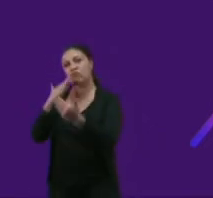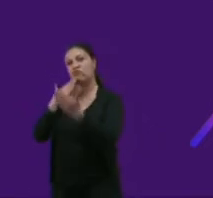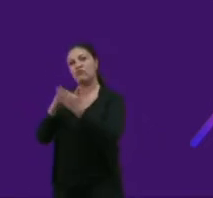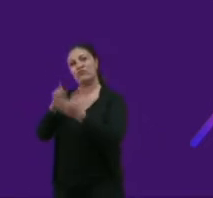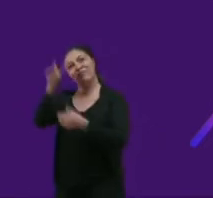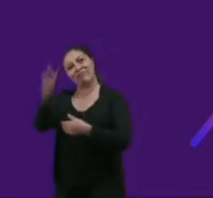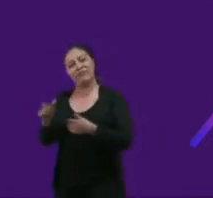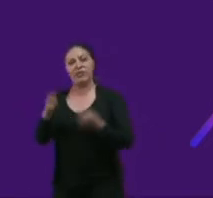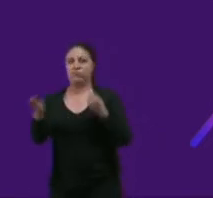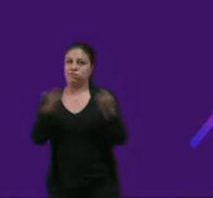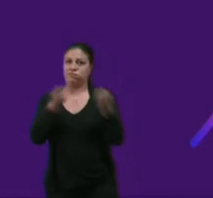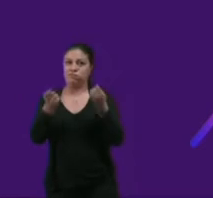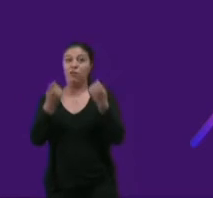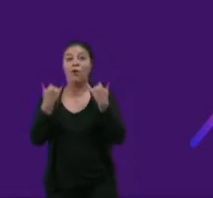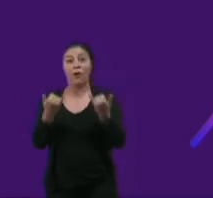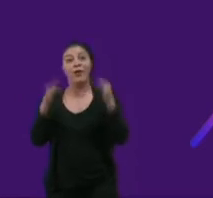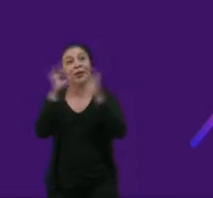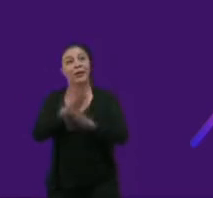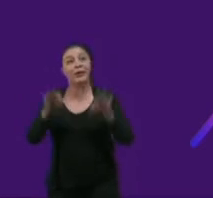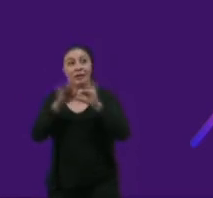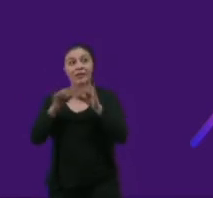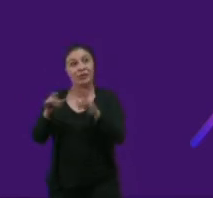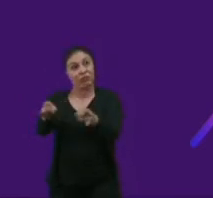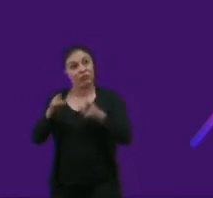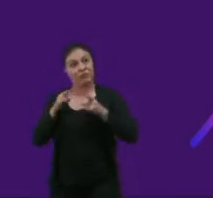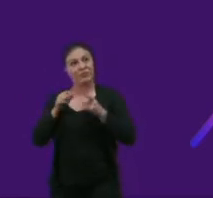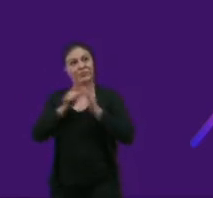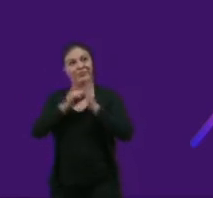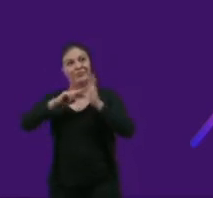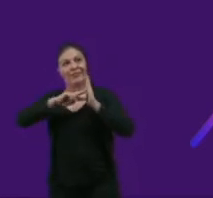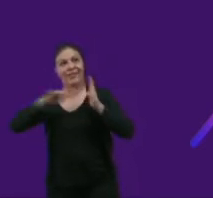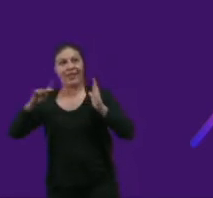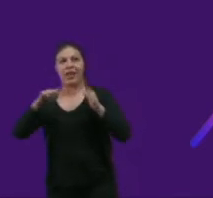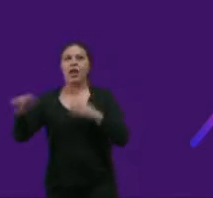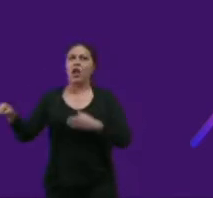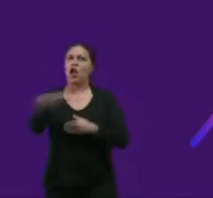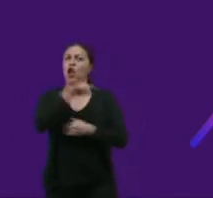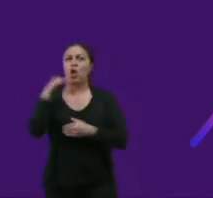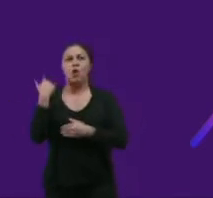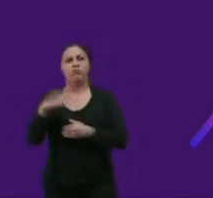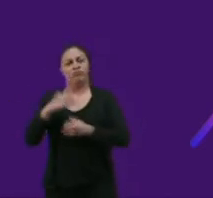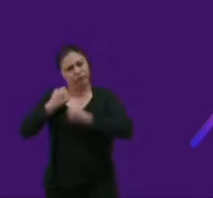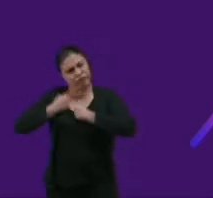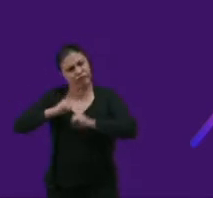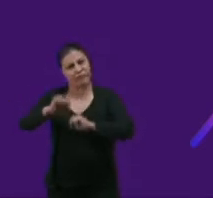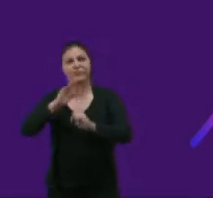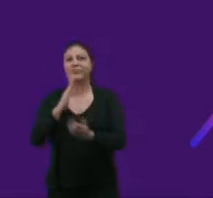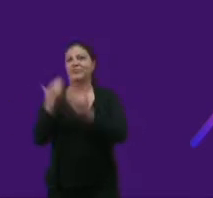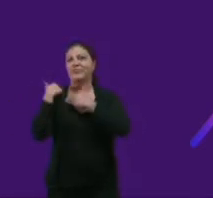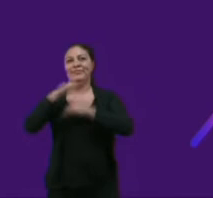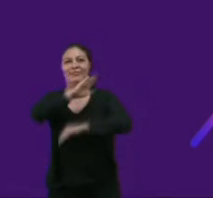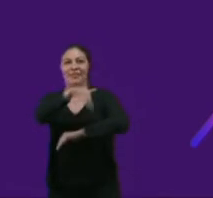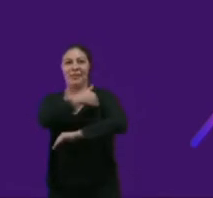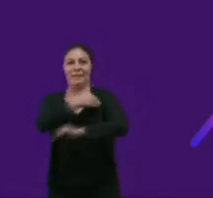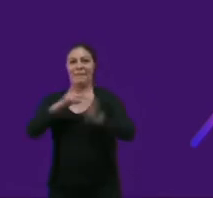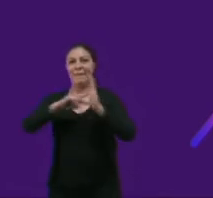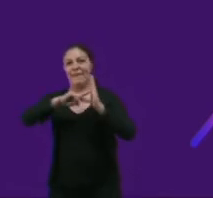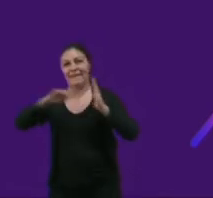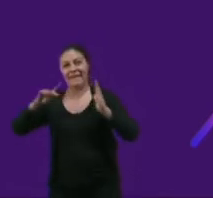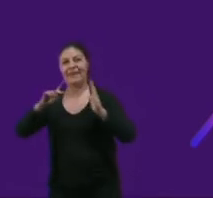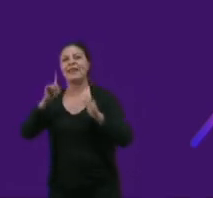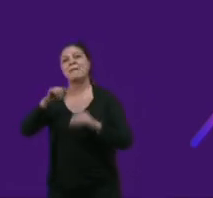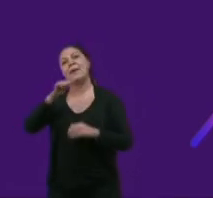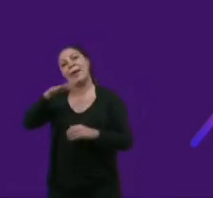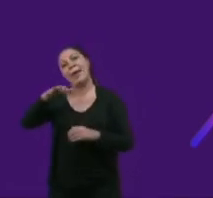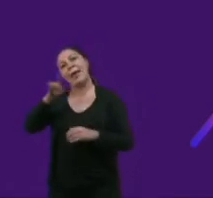aquí siendo parte de inspira tyc un esfuerzo grandísimo del mintic de apps puntocom de la ministra del